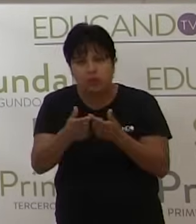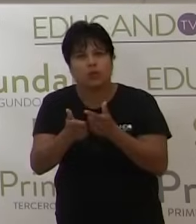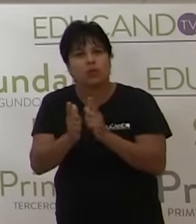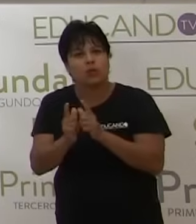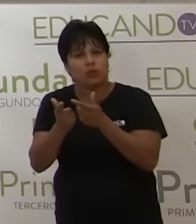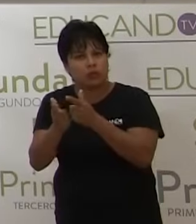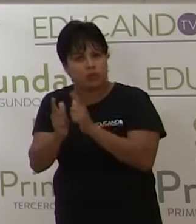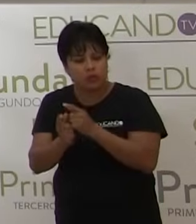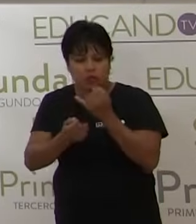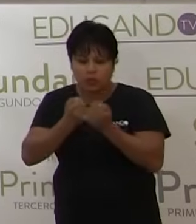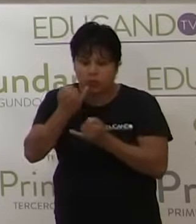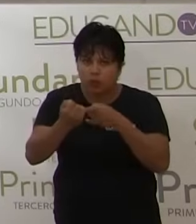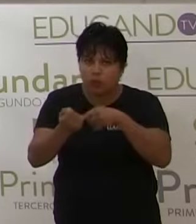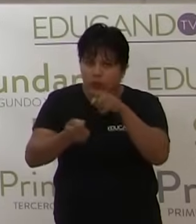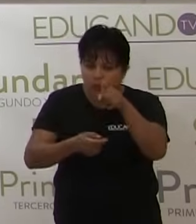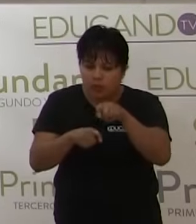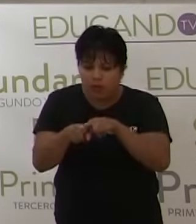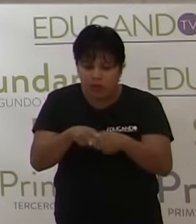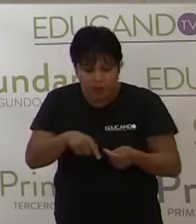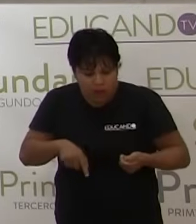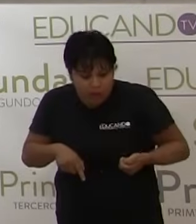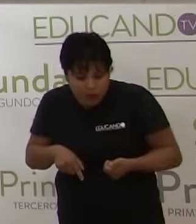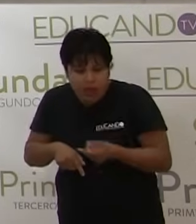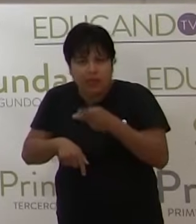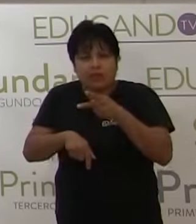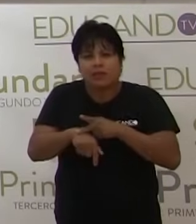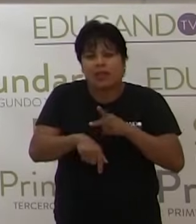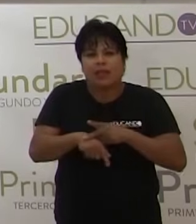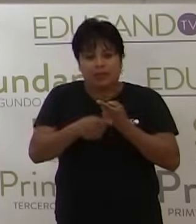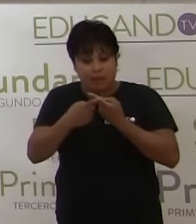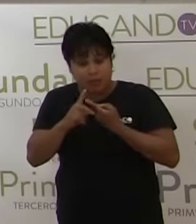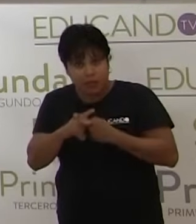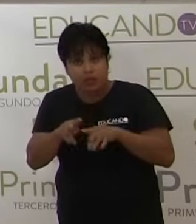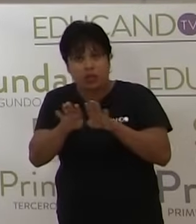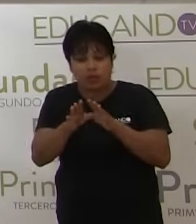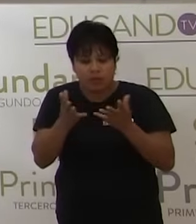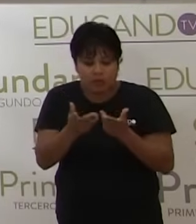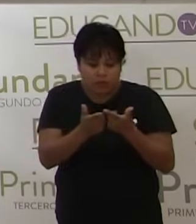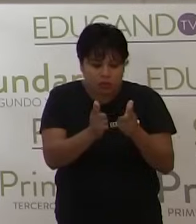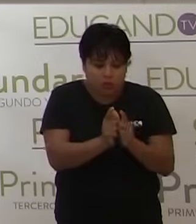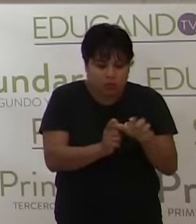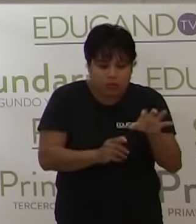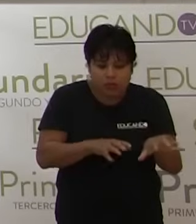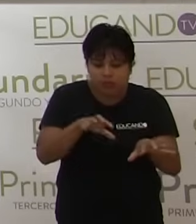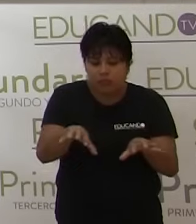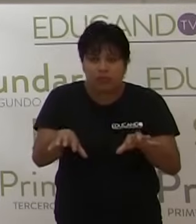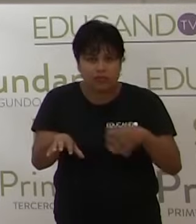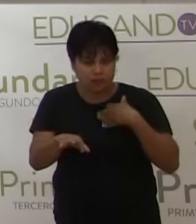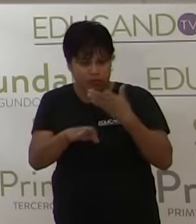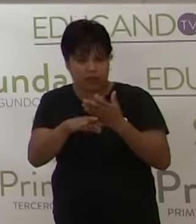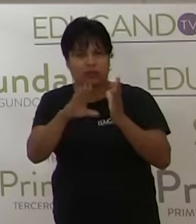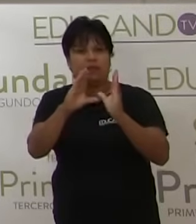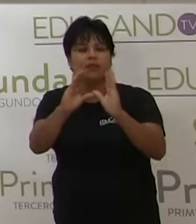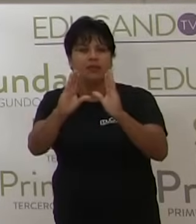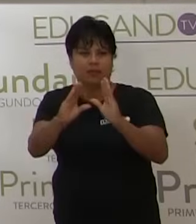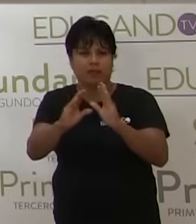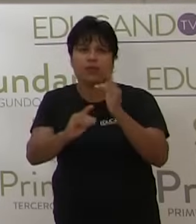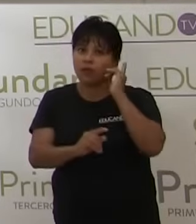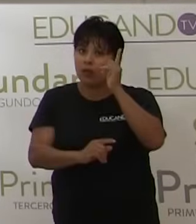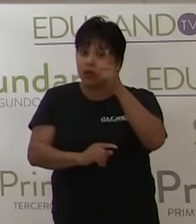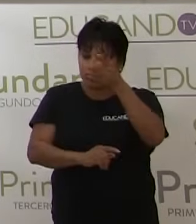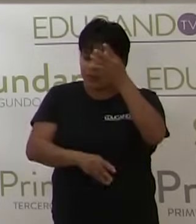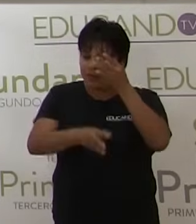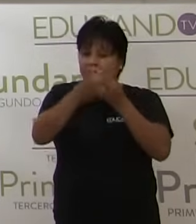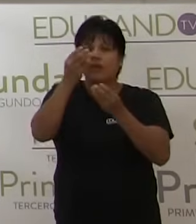este juega con tu hermanito canicas piedr y empieza a hacer las colecciones que te enseñé el día de hoy Espero que hayas